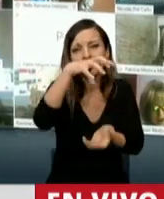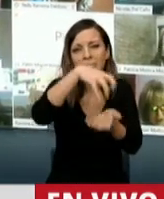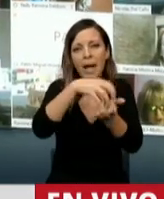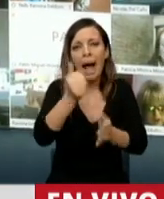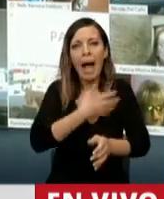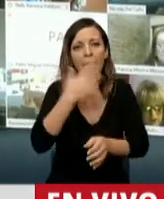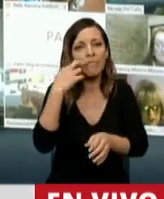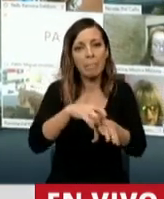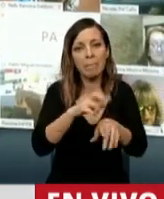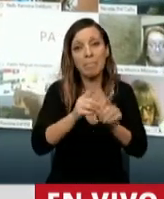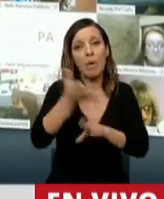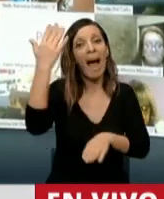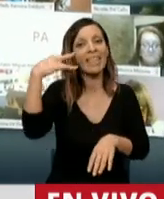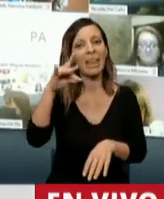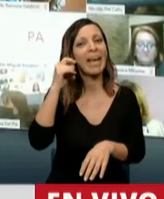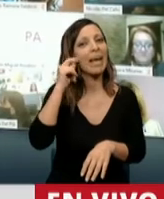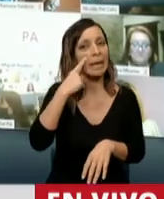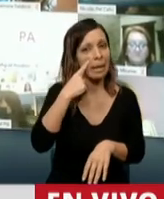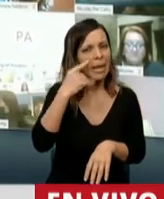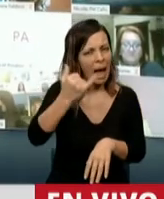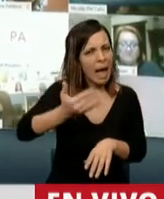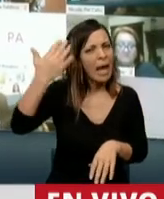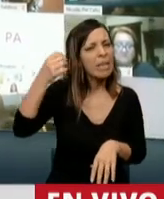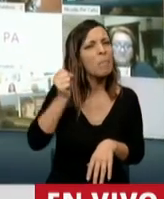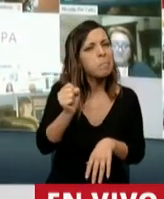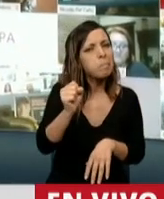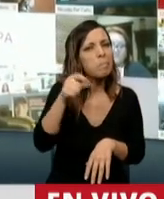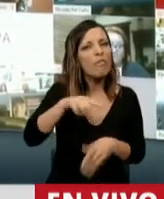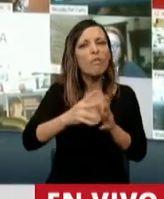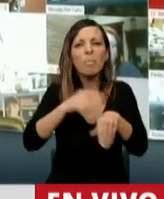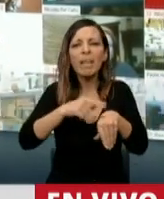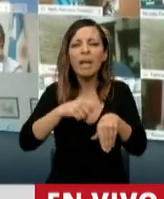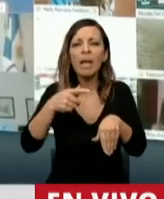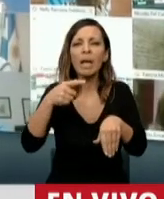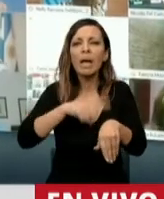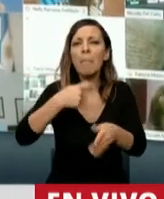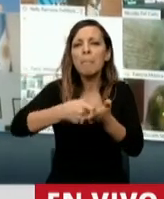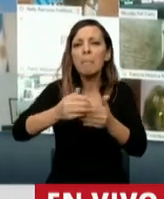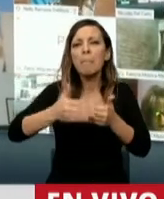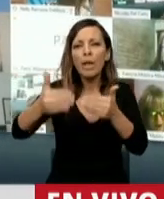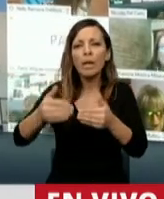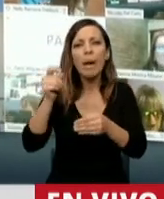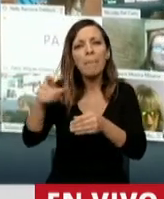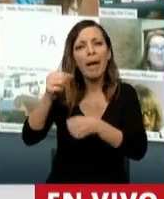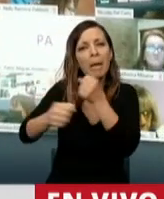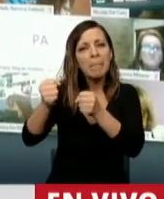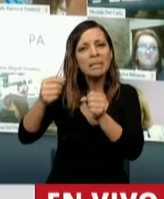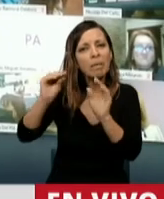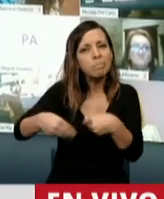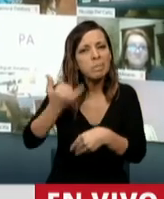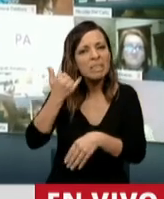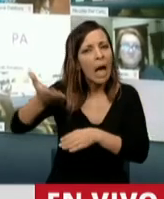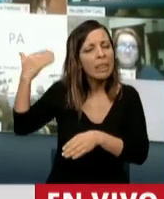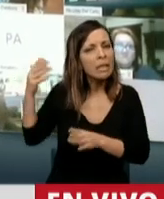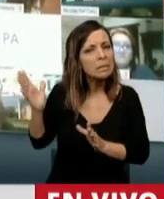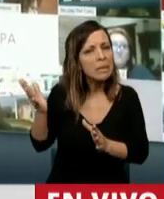la famosa DGI existen antecedentes de esta moratoria a empresas quebradas. Y también, tampoco, señor